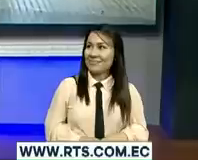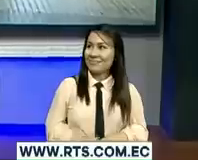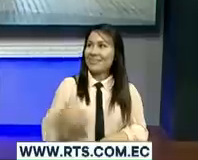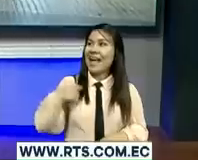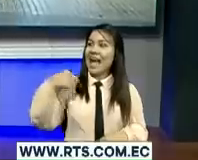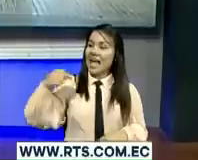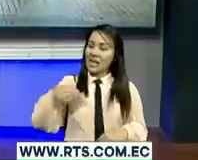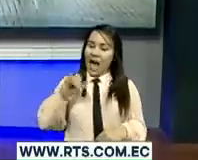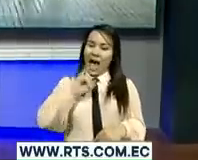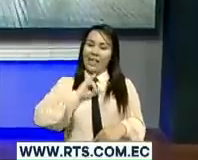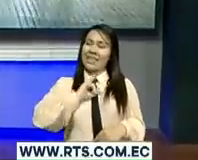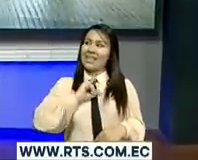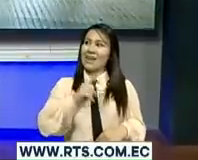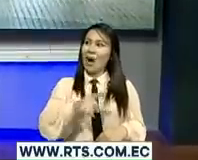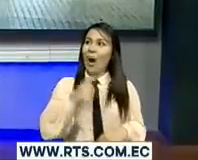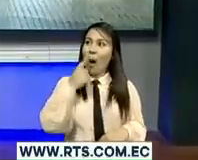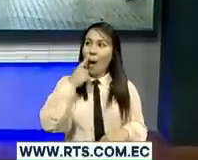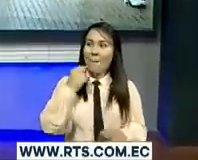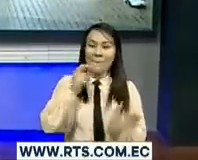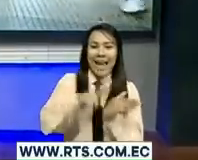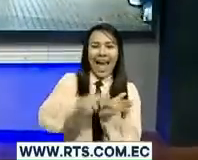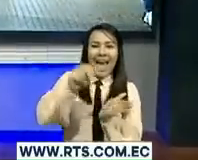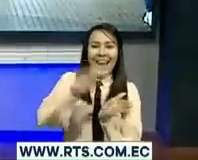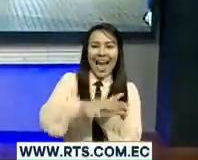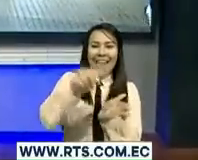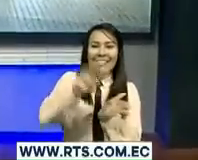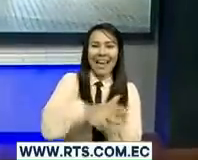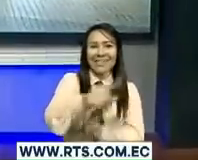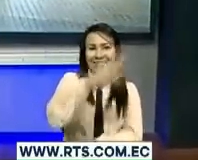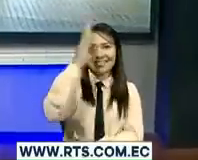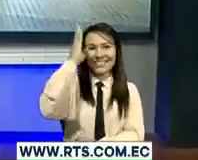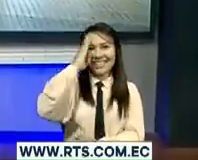estamos bajo techo. Usted ha sido hombre rano.